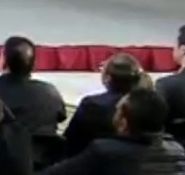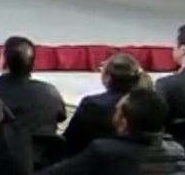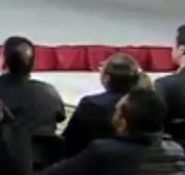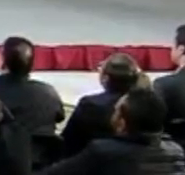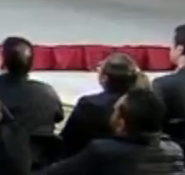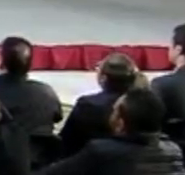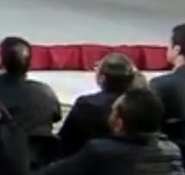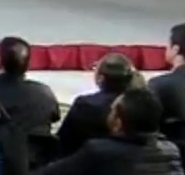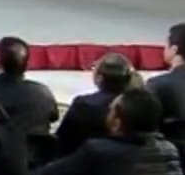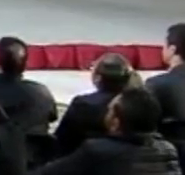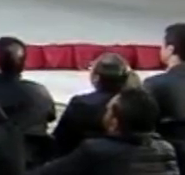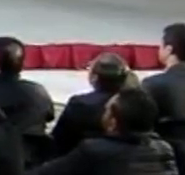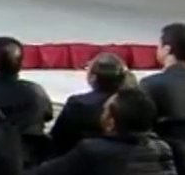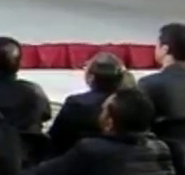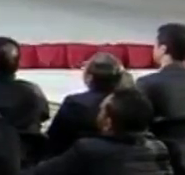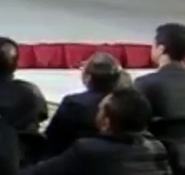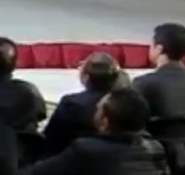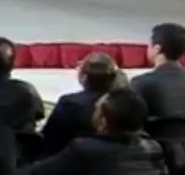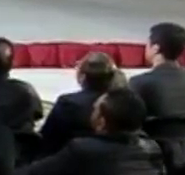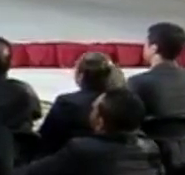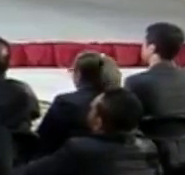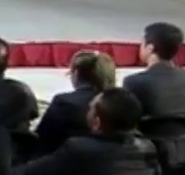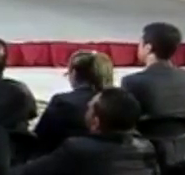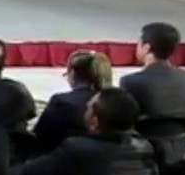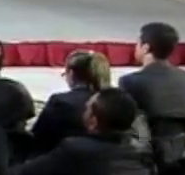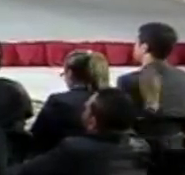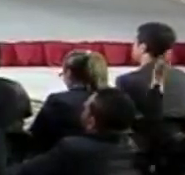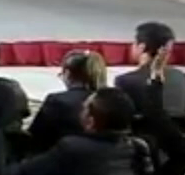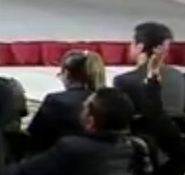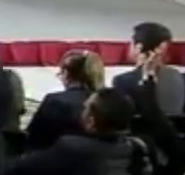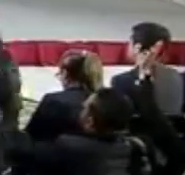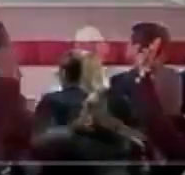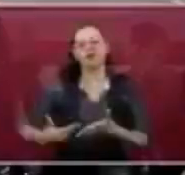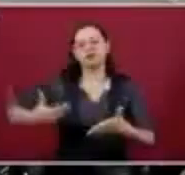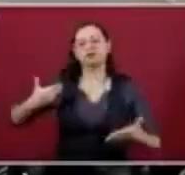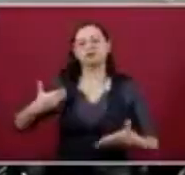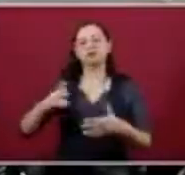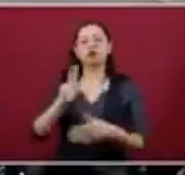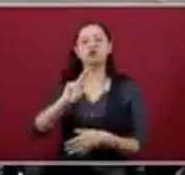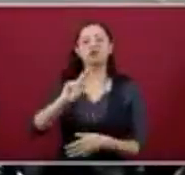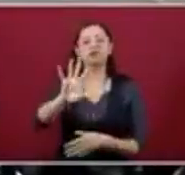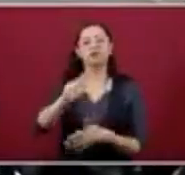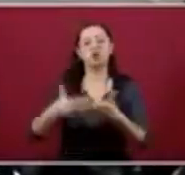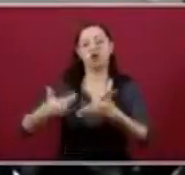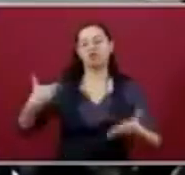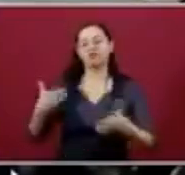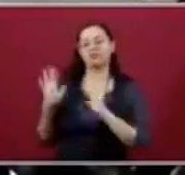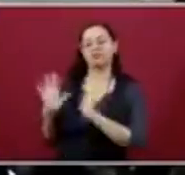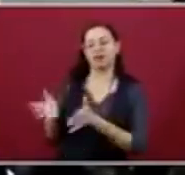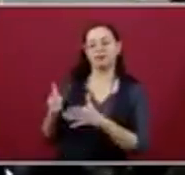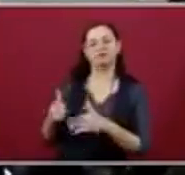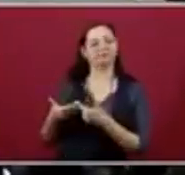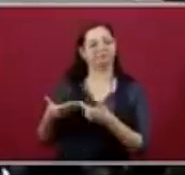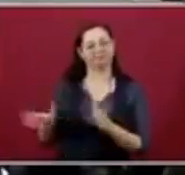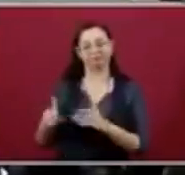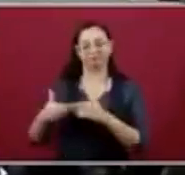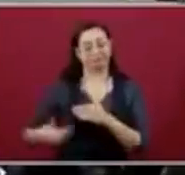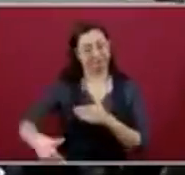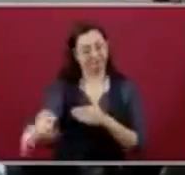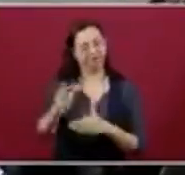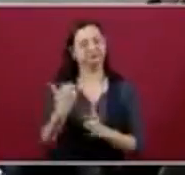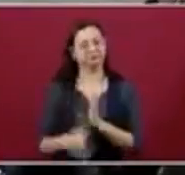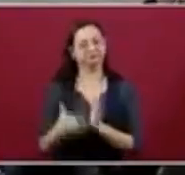es un proceso, pero el de 85 para atrás, ya, de inmediato. Yo quería.